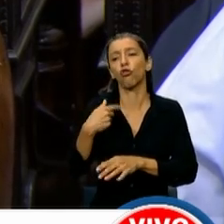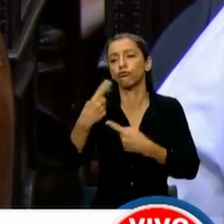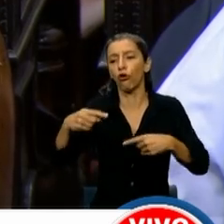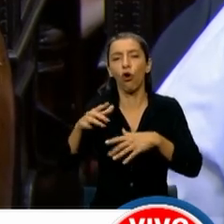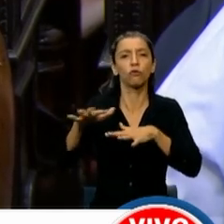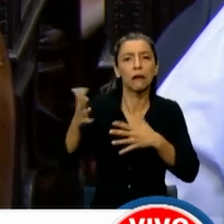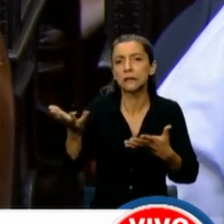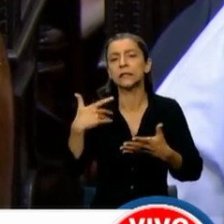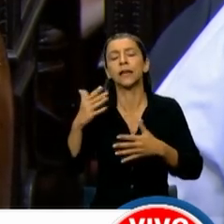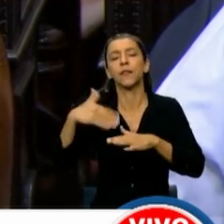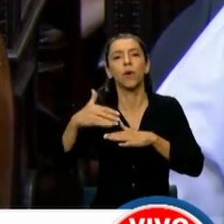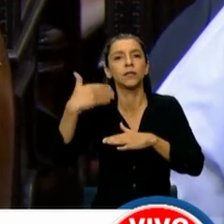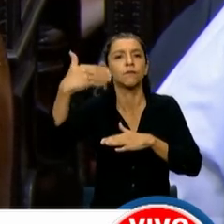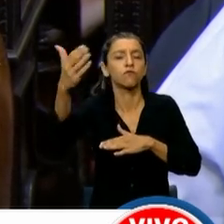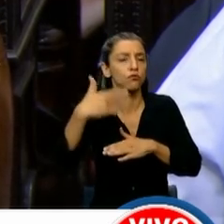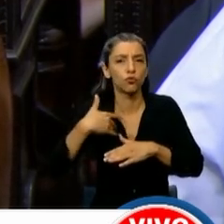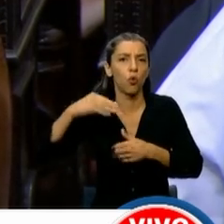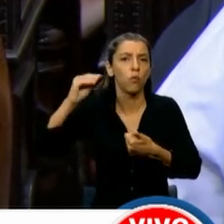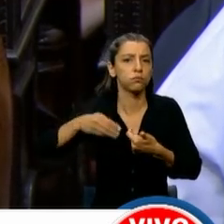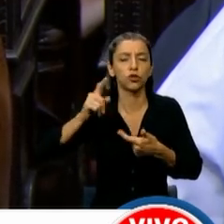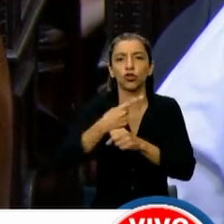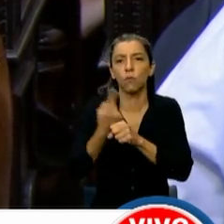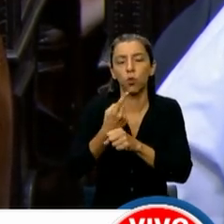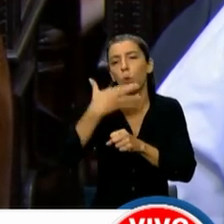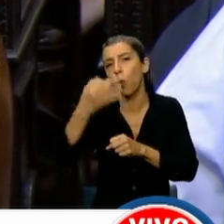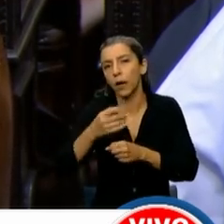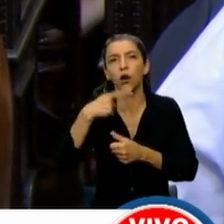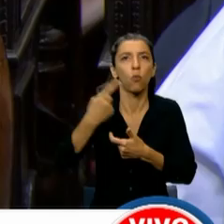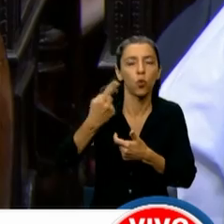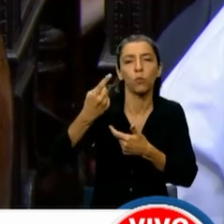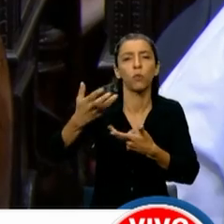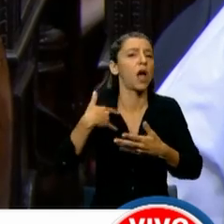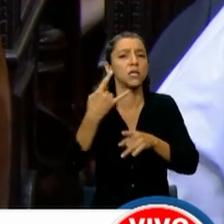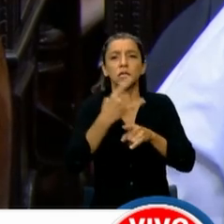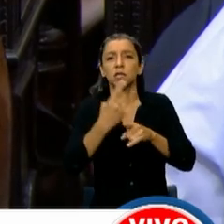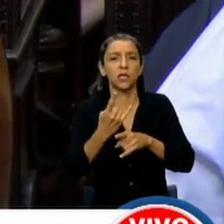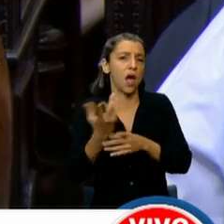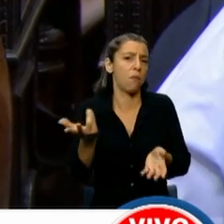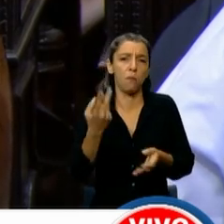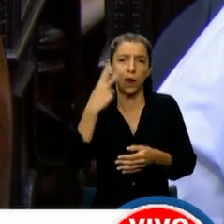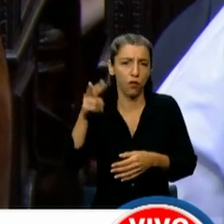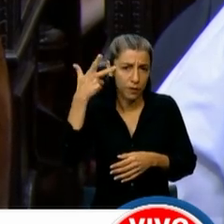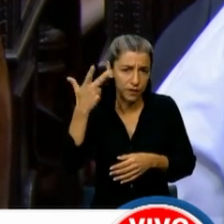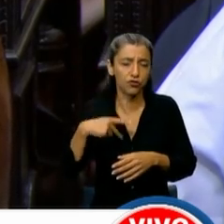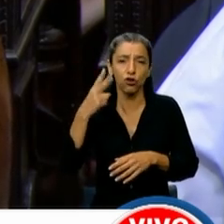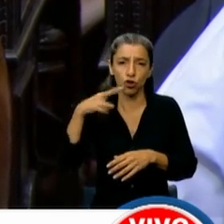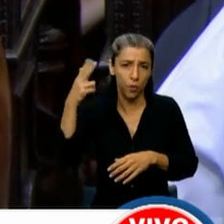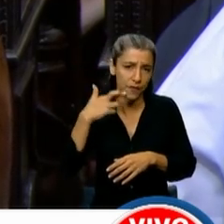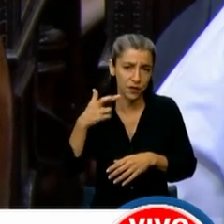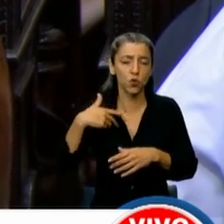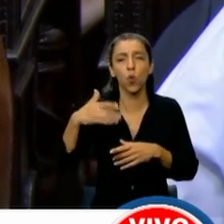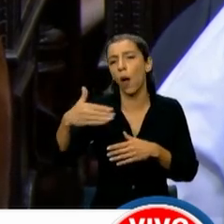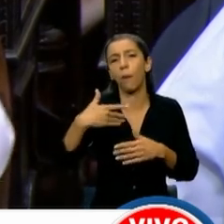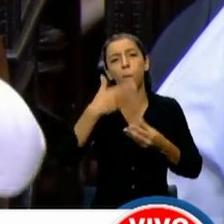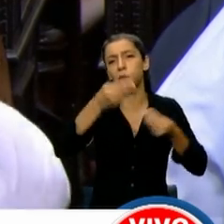proyecciones pasaron cosas en el 2018 en 2017 en 2019 todos los presupuestos del gobierno anterior no